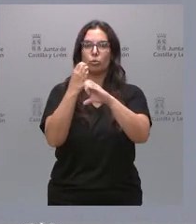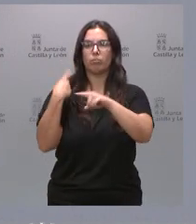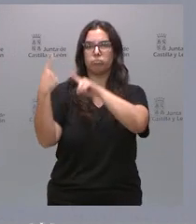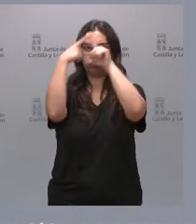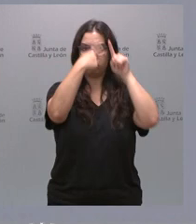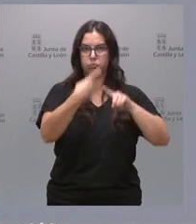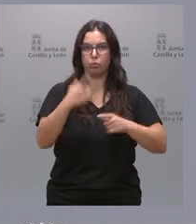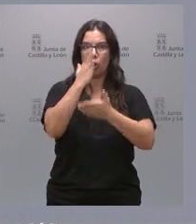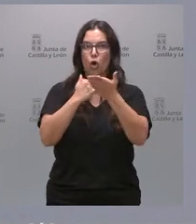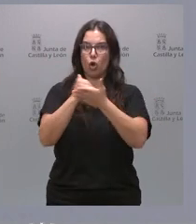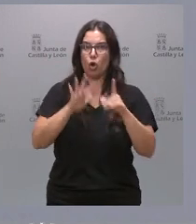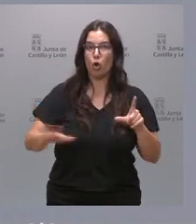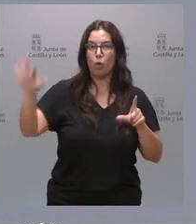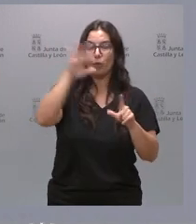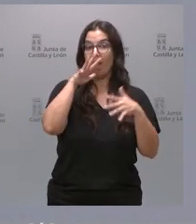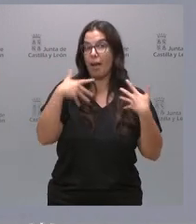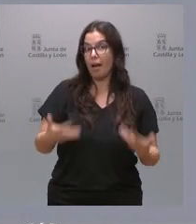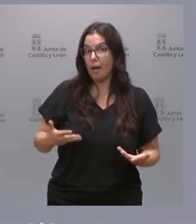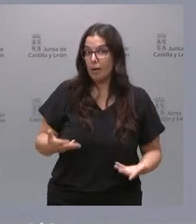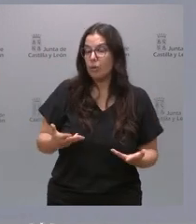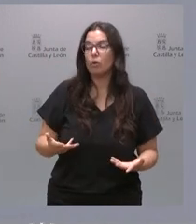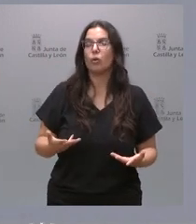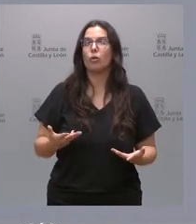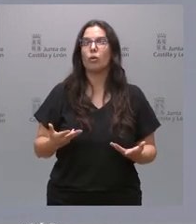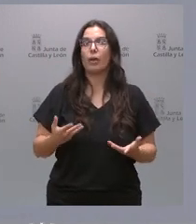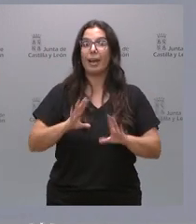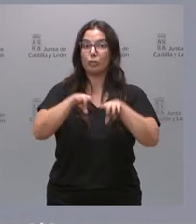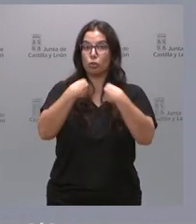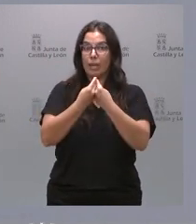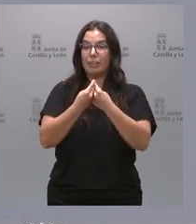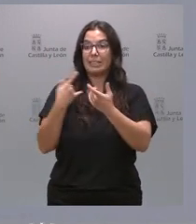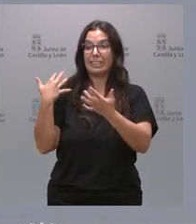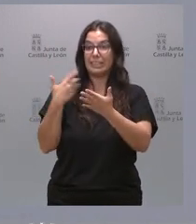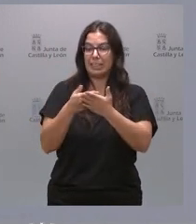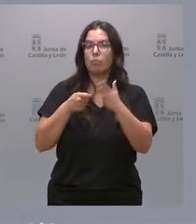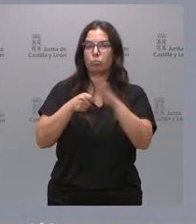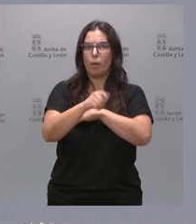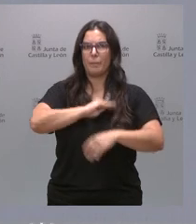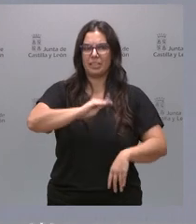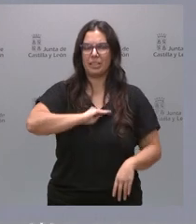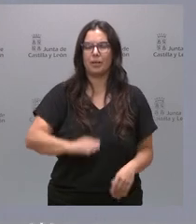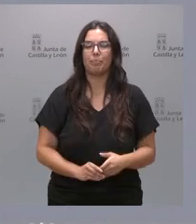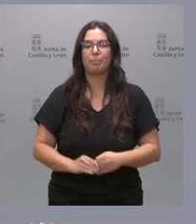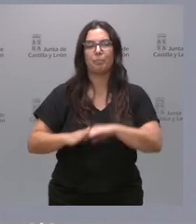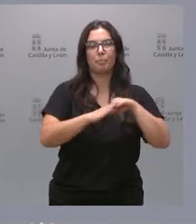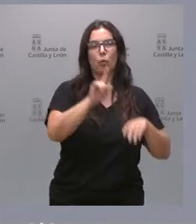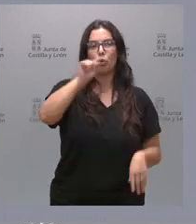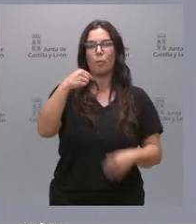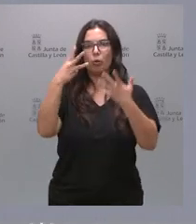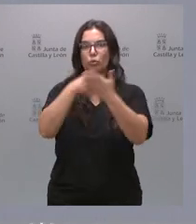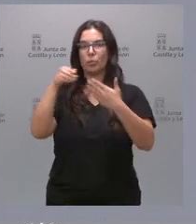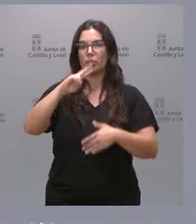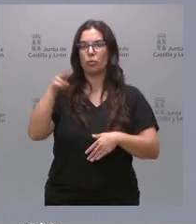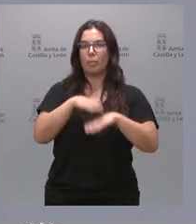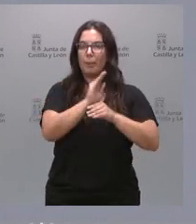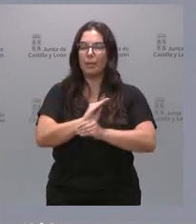Autónoma y que en este momento llevan a cabo un volumen de inversión ciertamente relevante 1,8 millones de euros para el mantenimiento